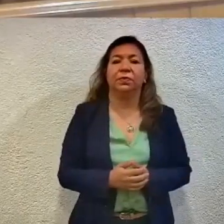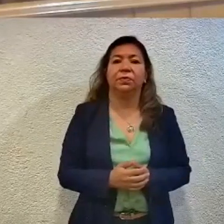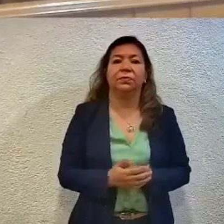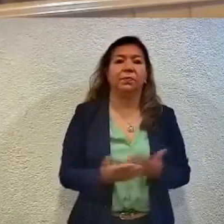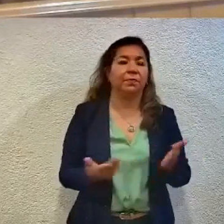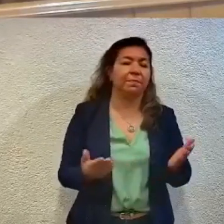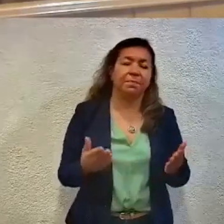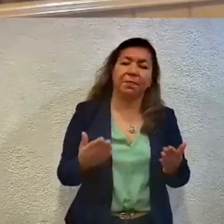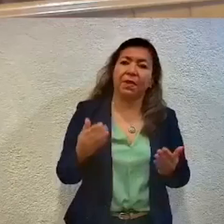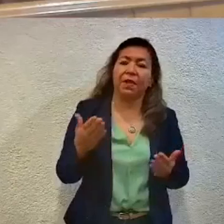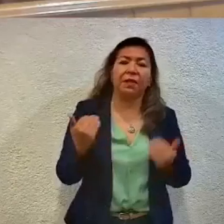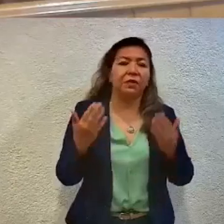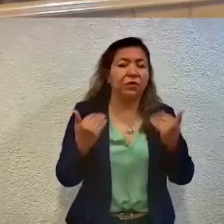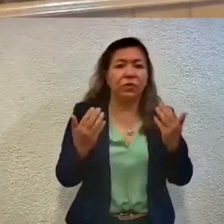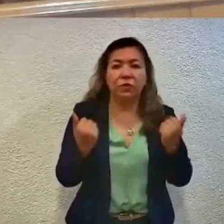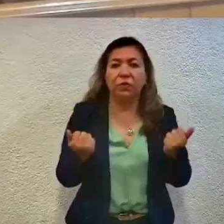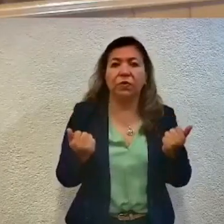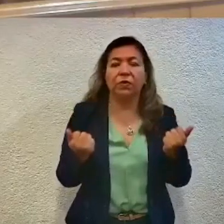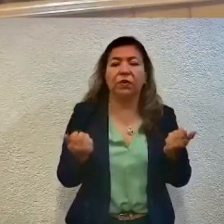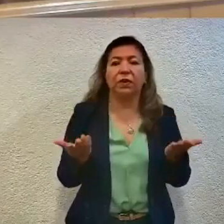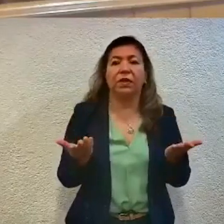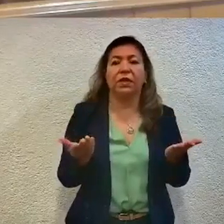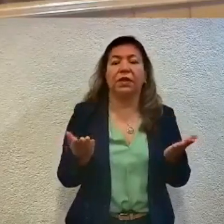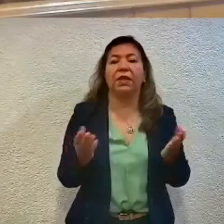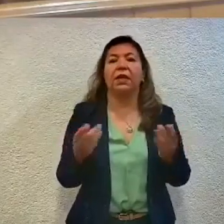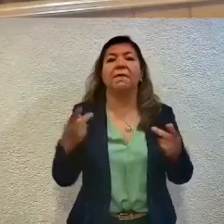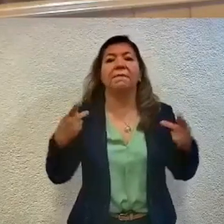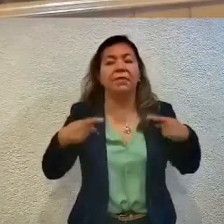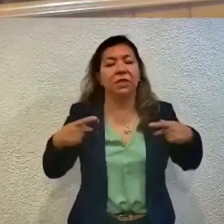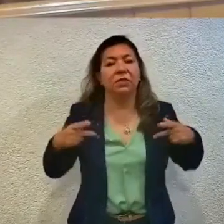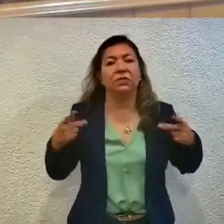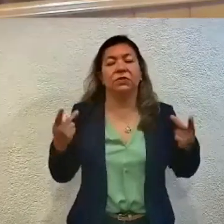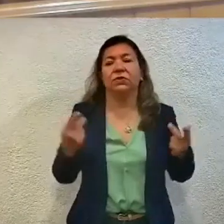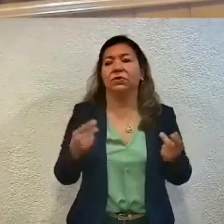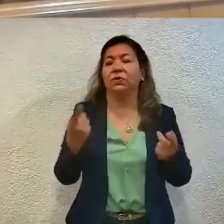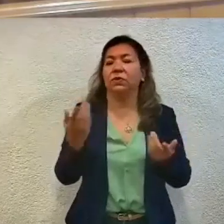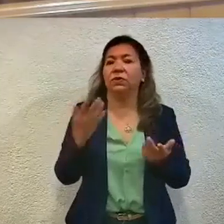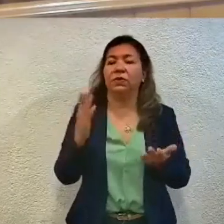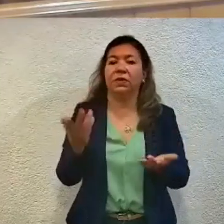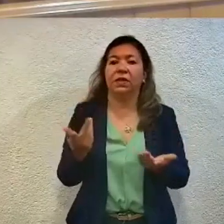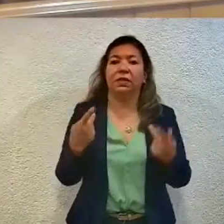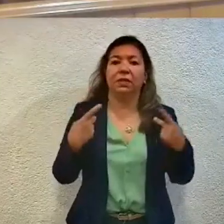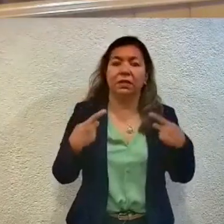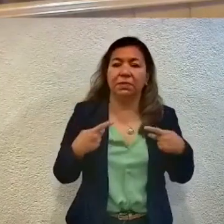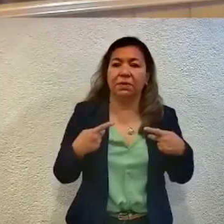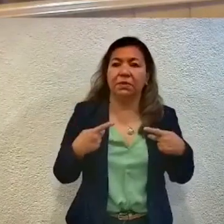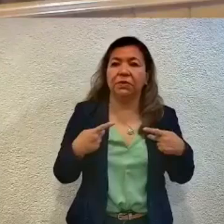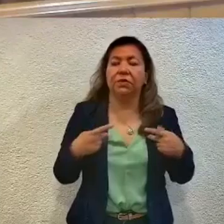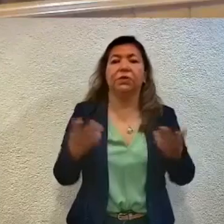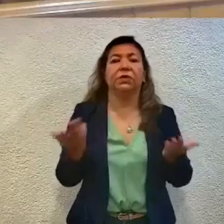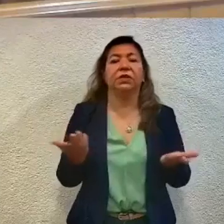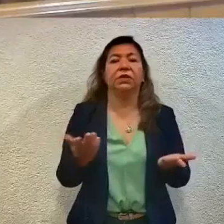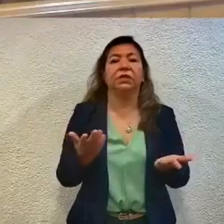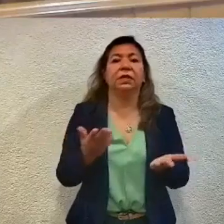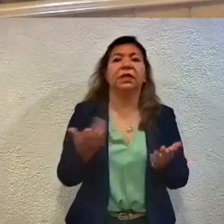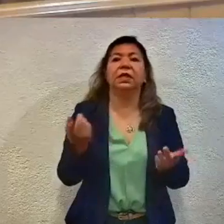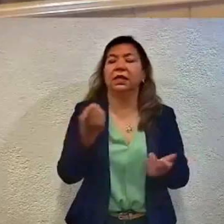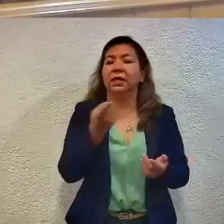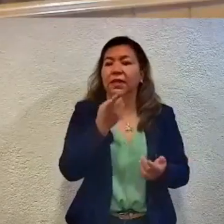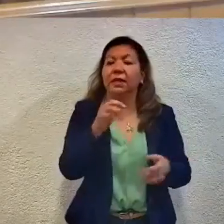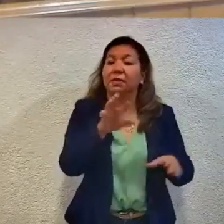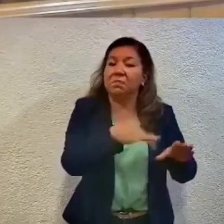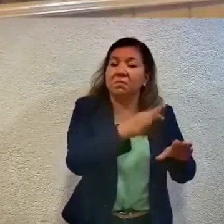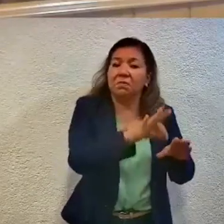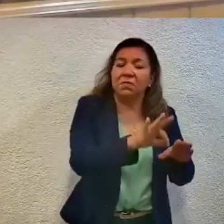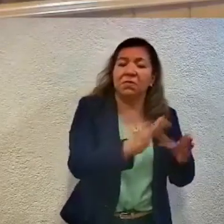evidenció sobre qué personas ejerció la violencia o presión, el número de electores y el lapso que duró, indicando la hora, si